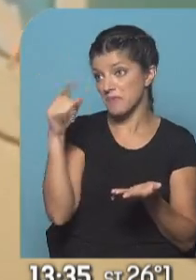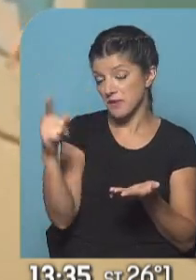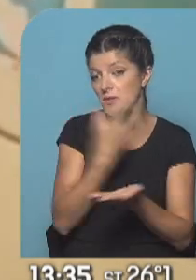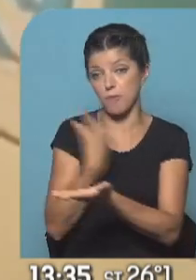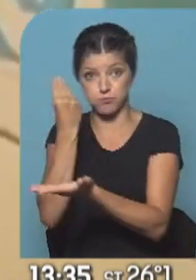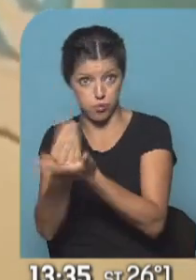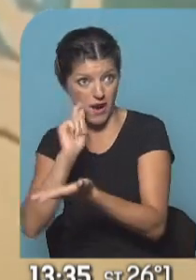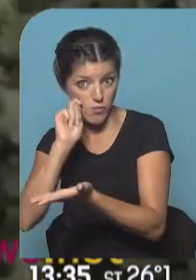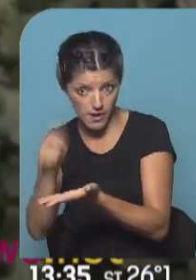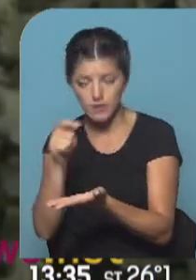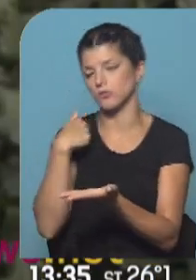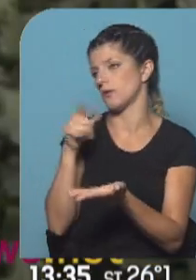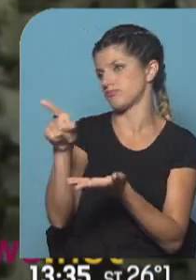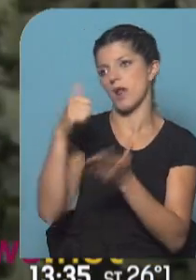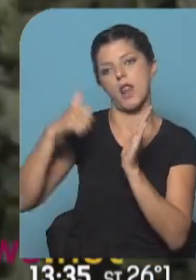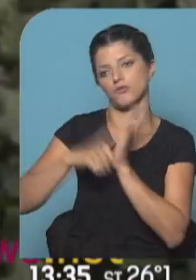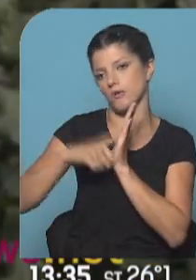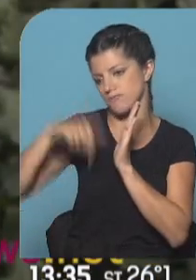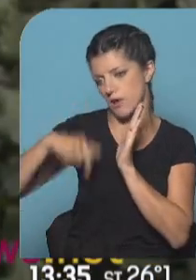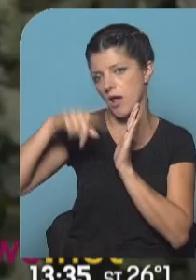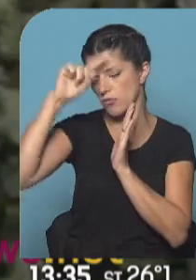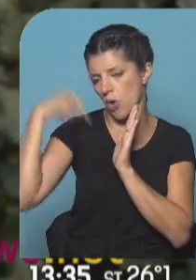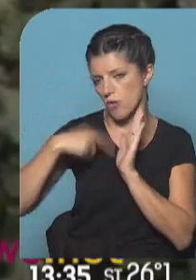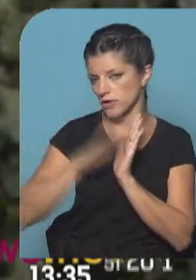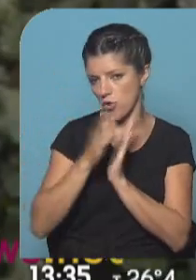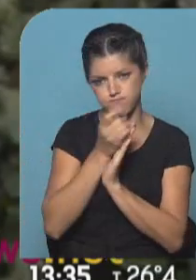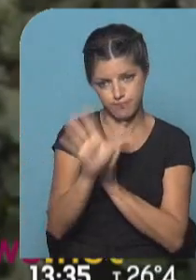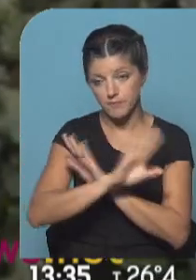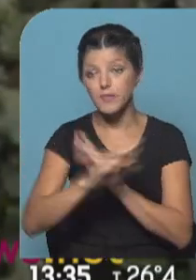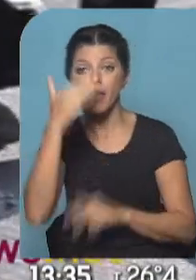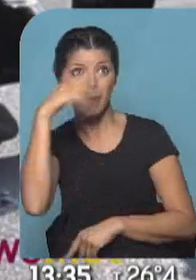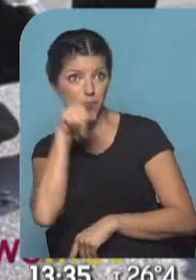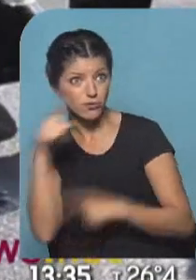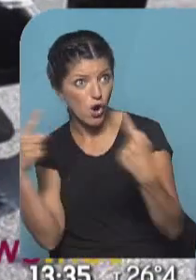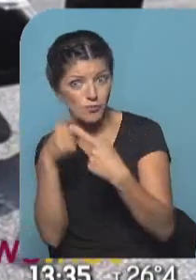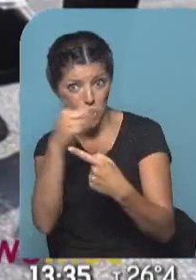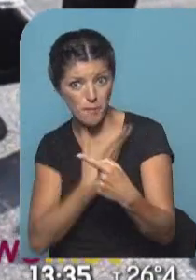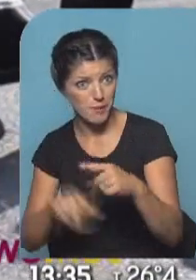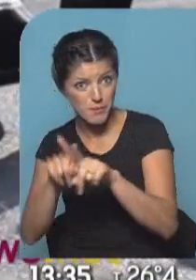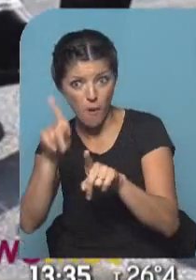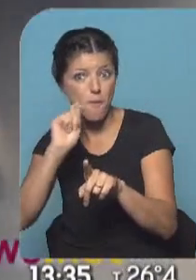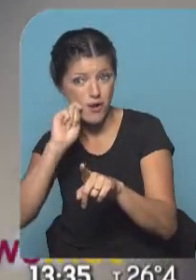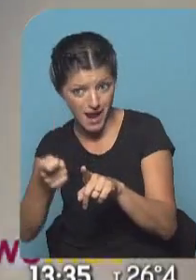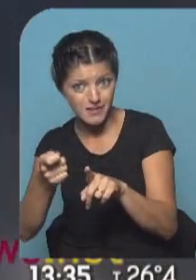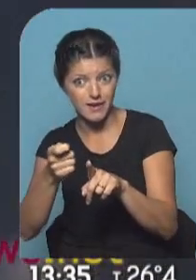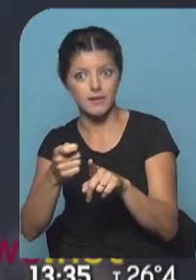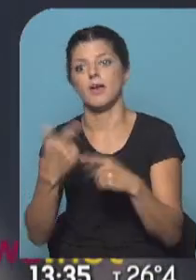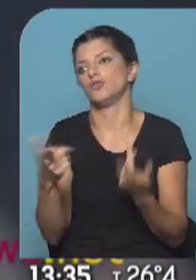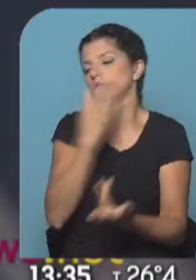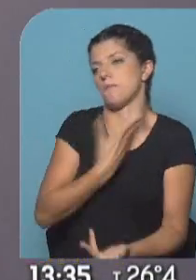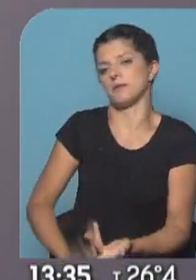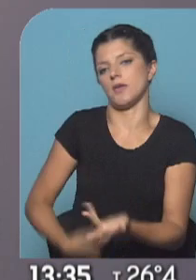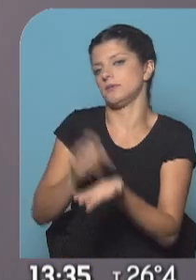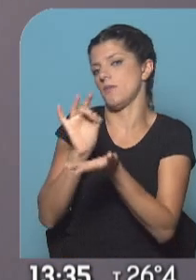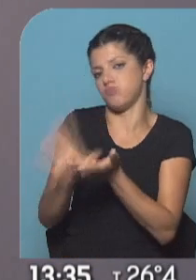provincia ucraniana de Odessa. Poco después, se enfrentó al gobierno de Ucrania y Poroshenko lo despojó de la nacionalidad ucraniana,